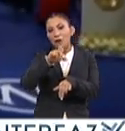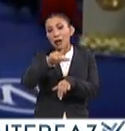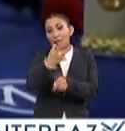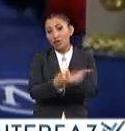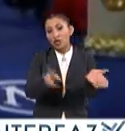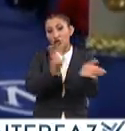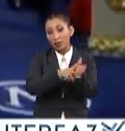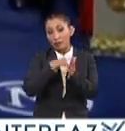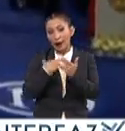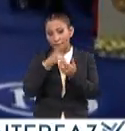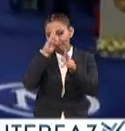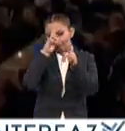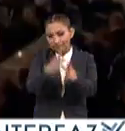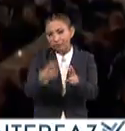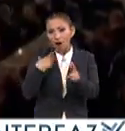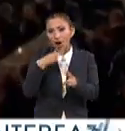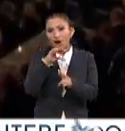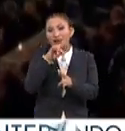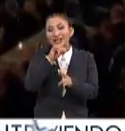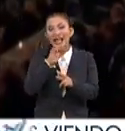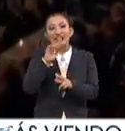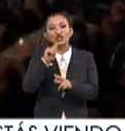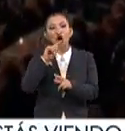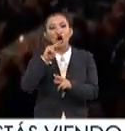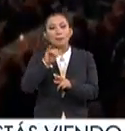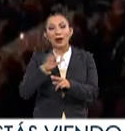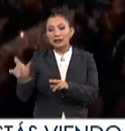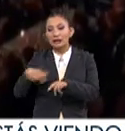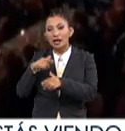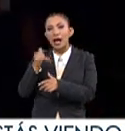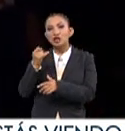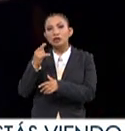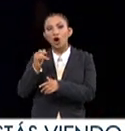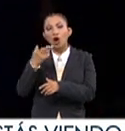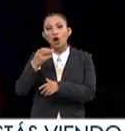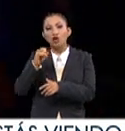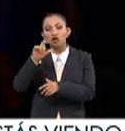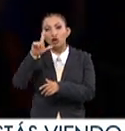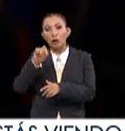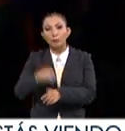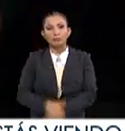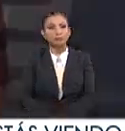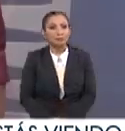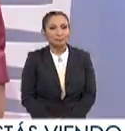una doble ceremonia en Konserthus de Estocolmo y en el Ayuntamiento de Oslo.